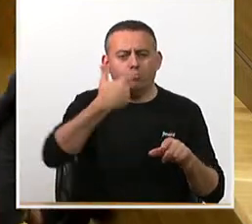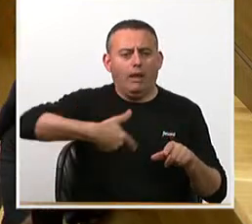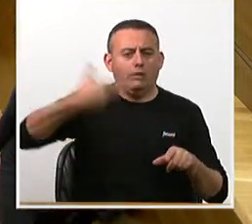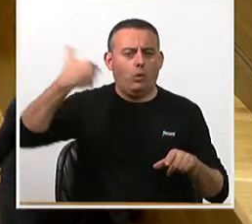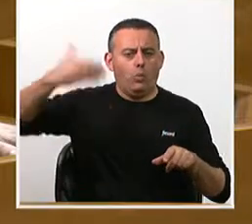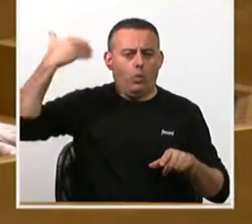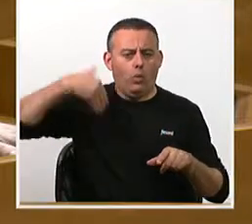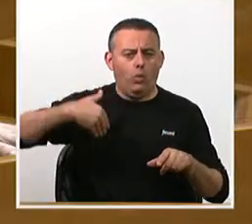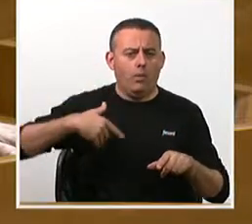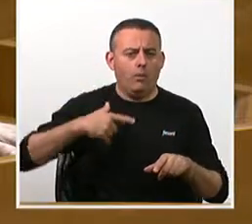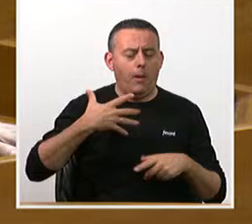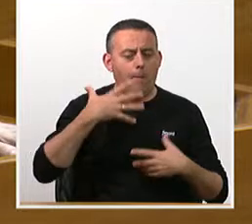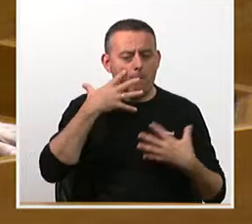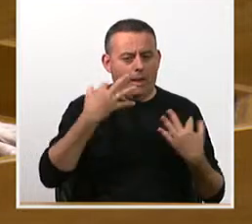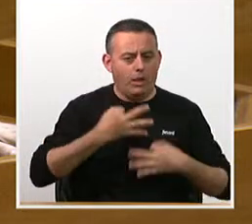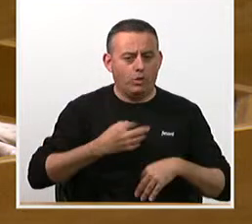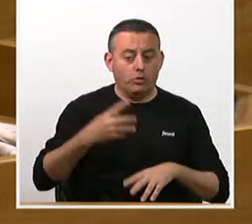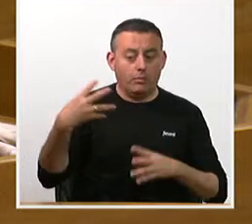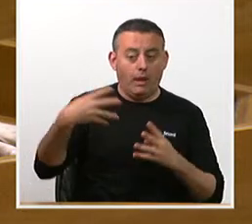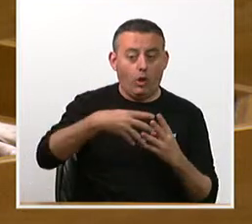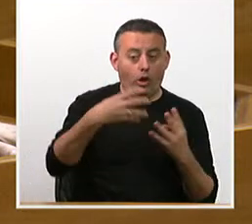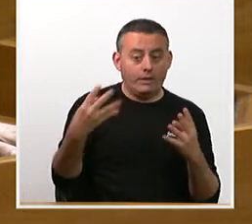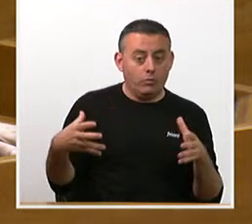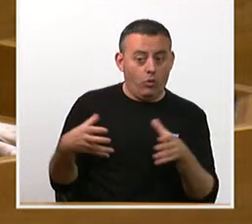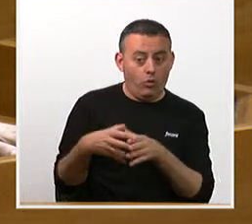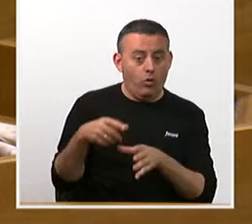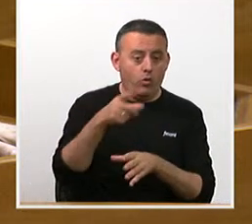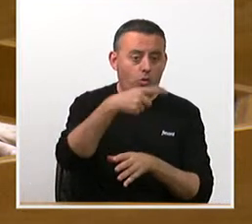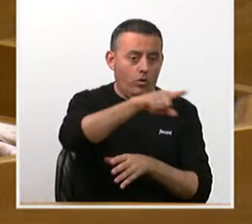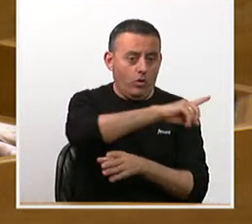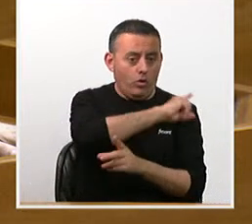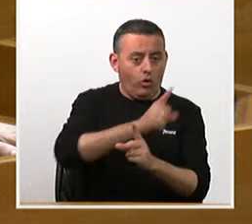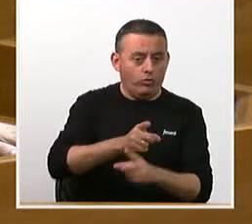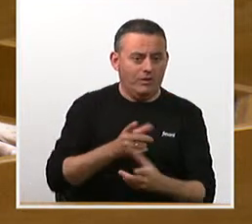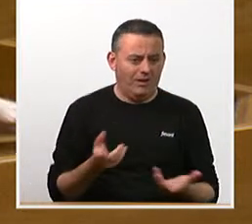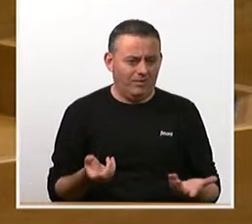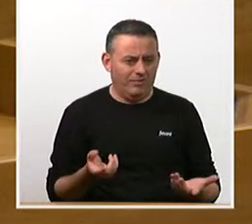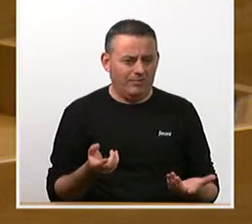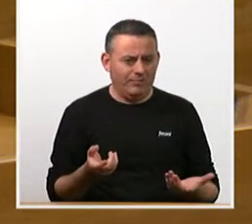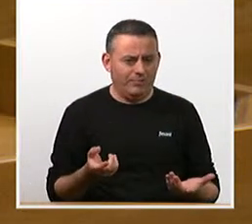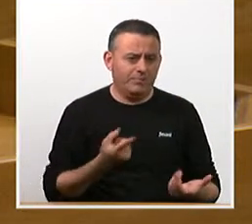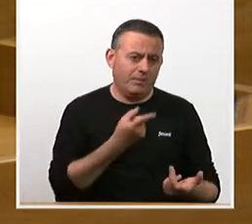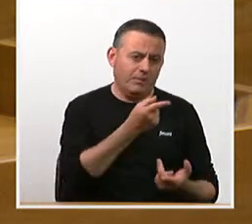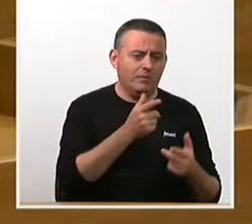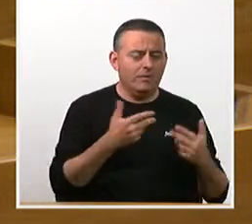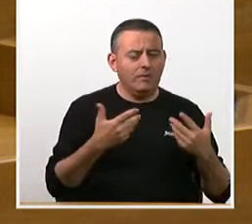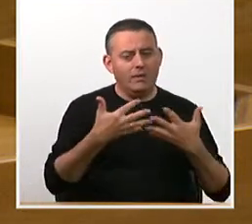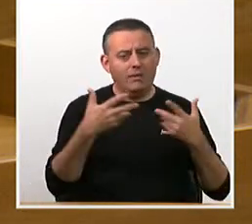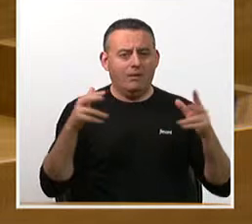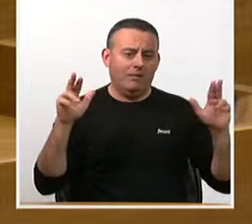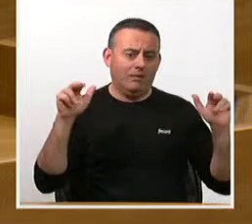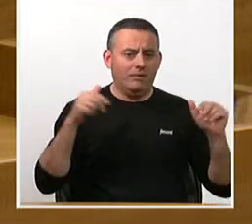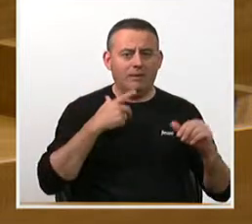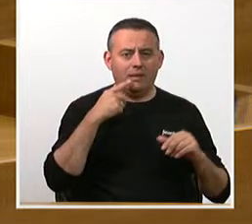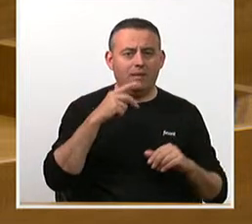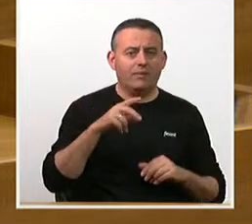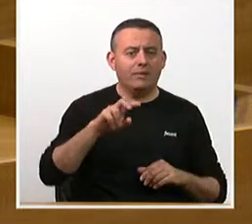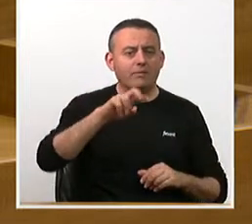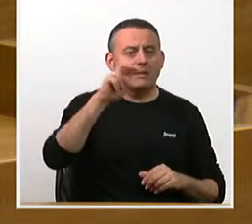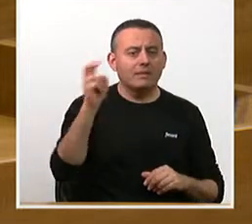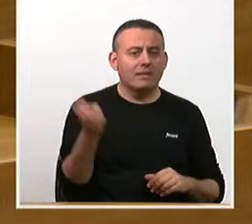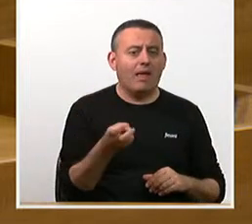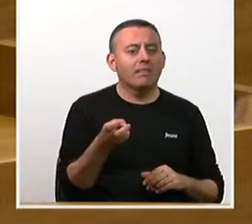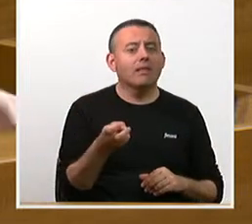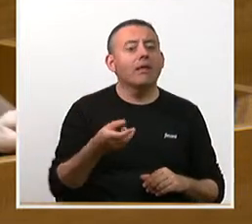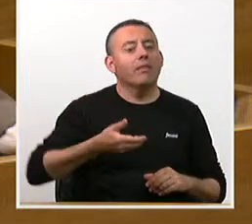ltbi AC un que es vamos hacer diversa la diversidad